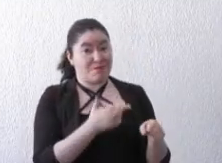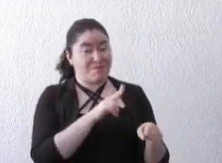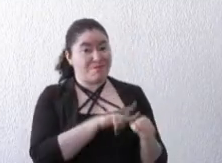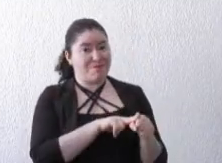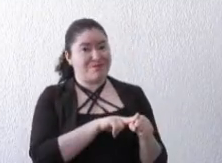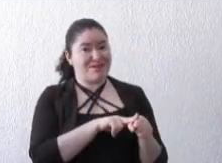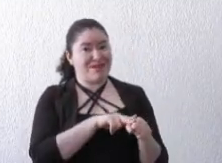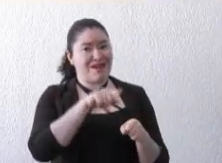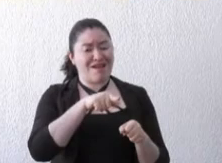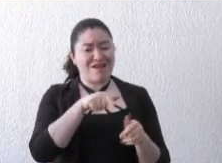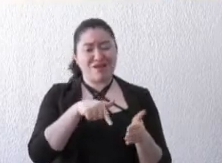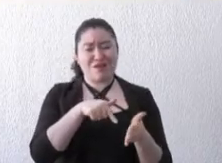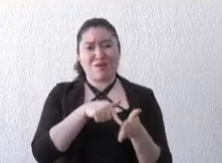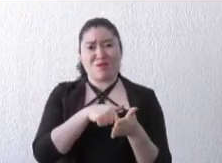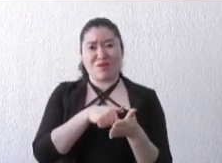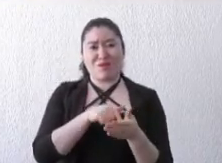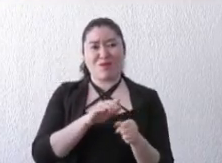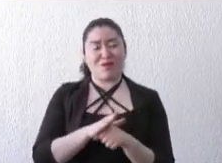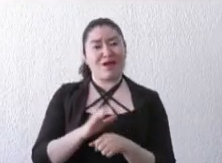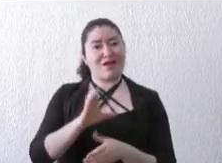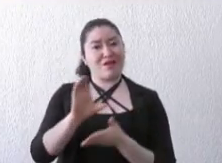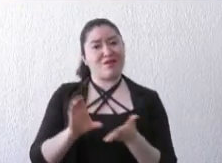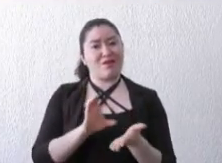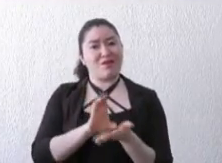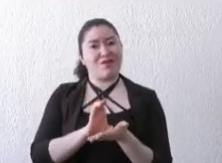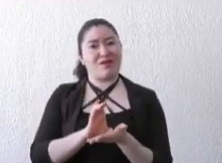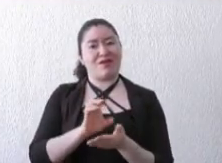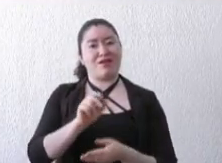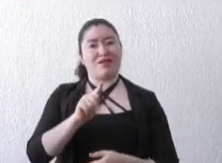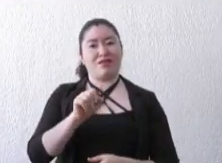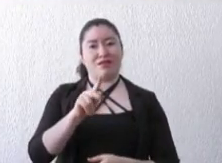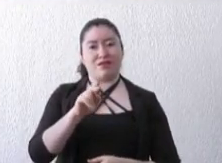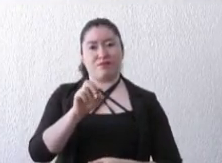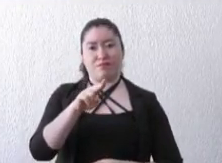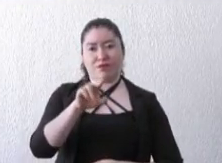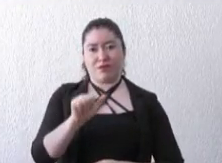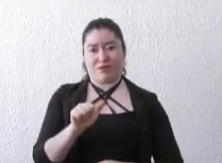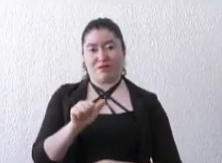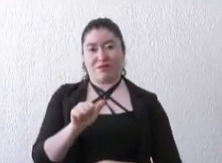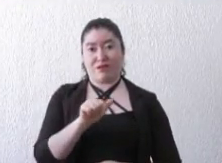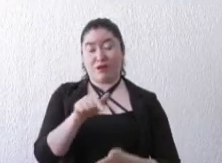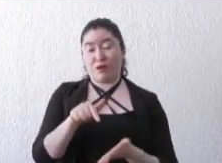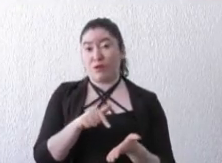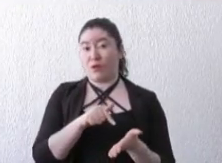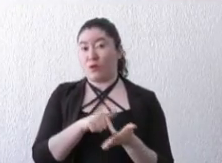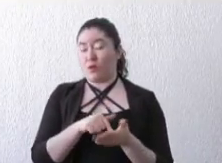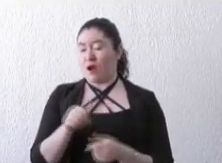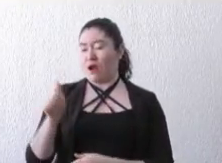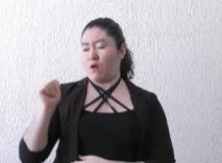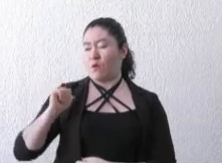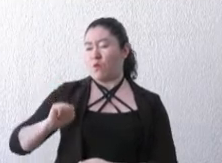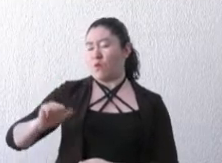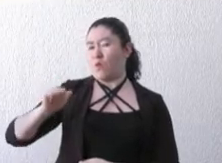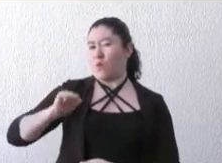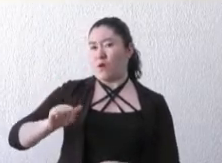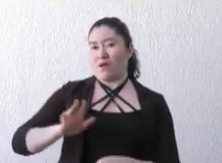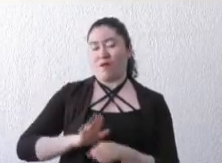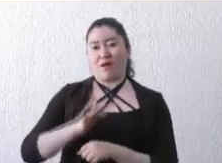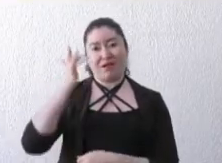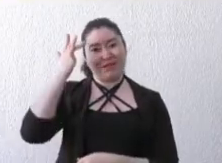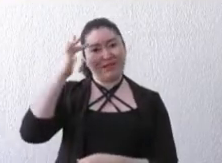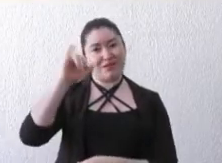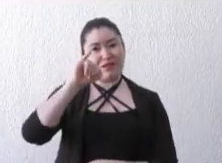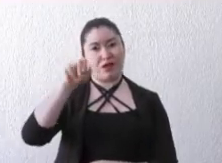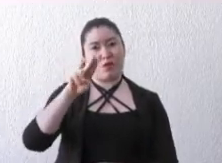está en la colonia Tlaxpana. La colonia Tlaxpana es el barrio bravo antiguo de Santa Julia. Y